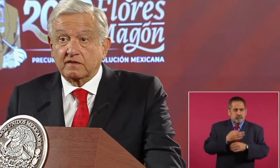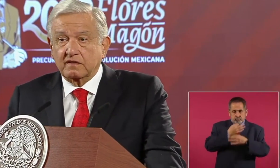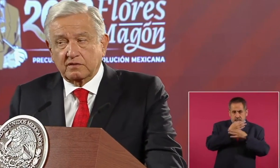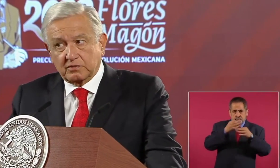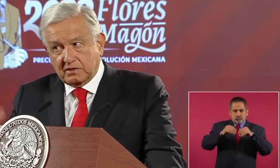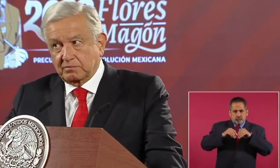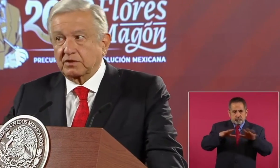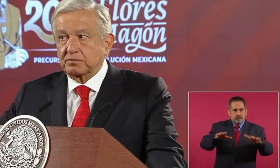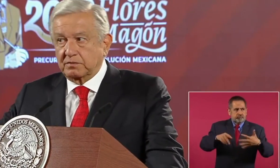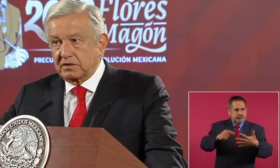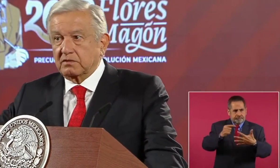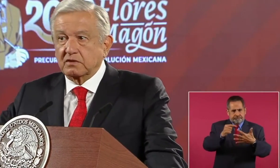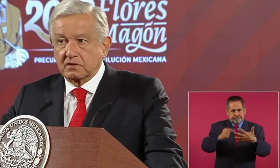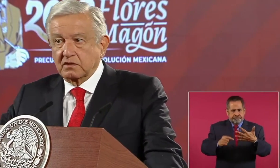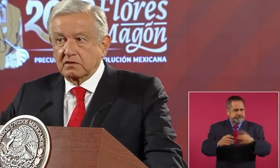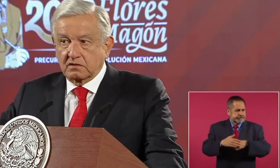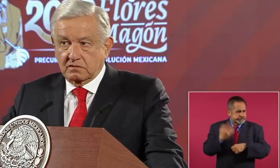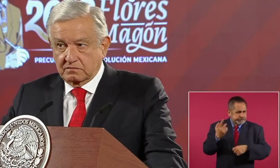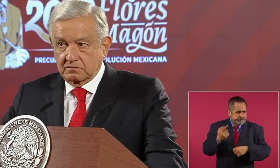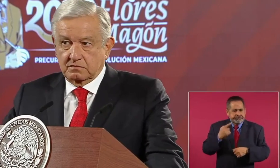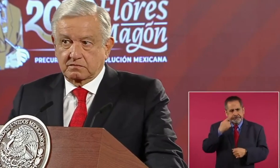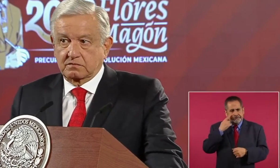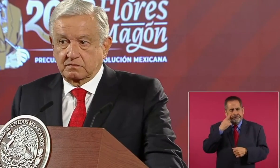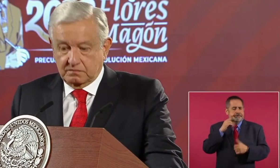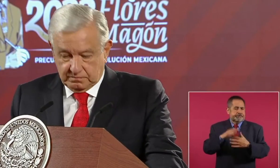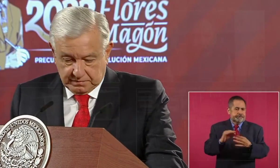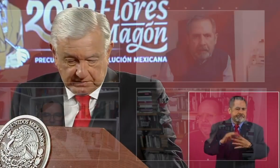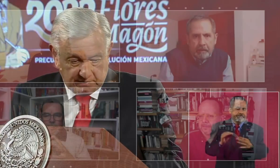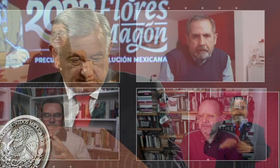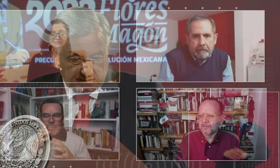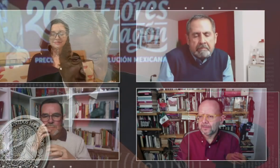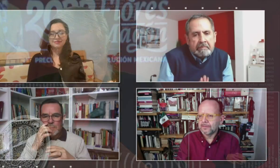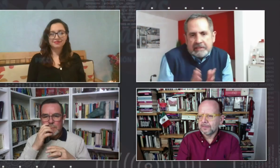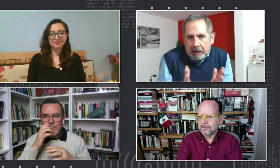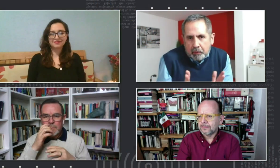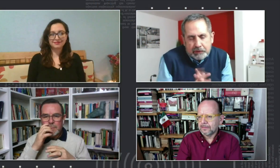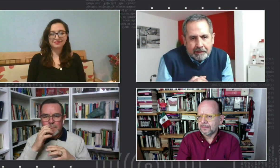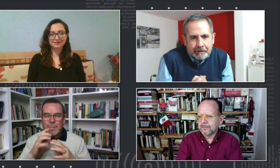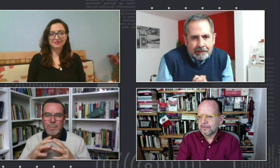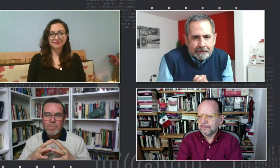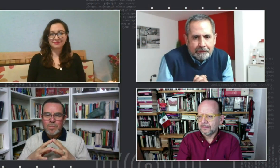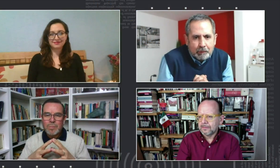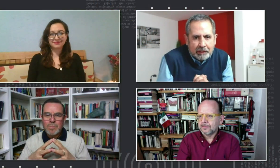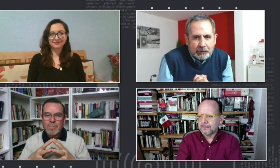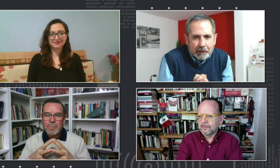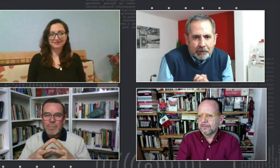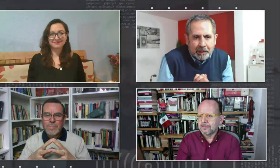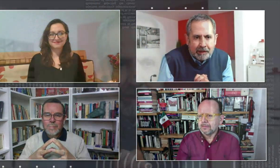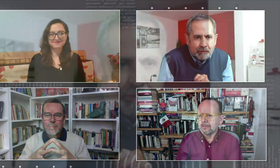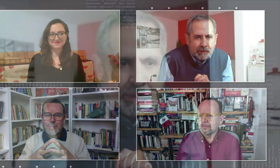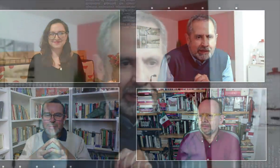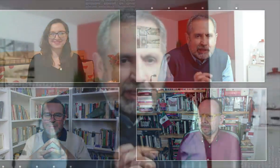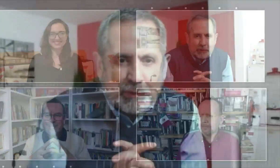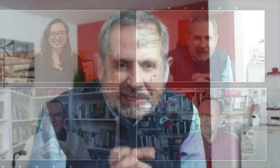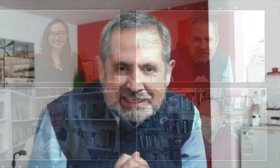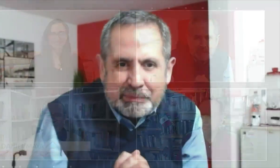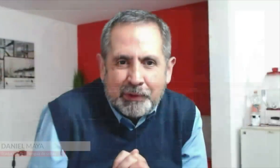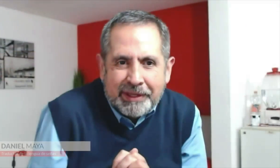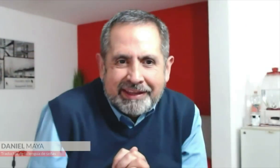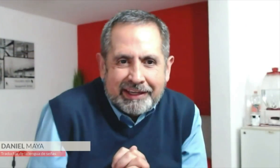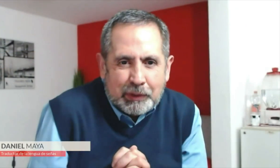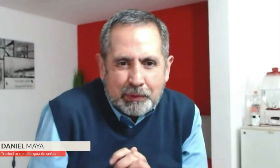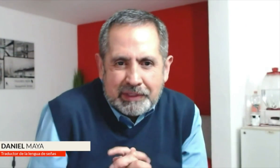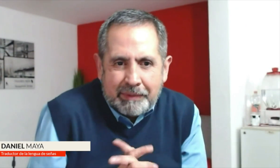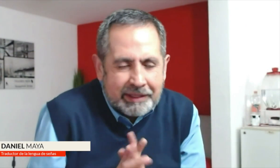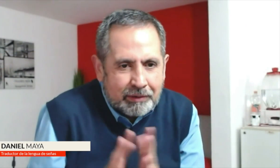muy sencillo, muy coloquial, que todo el mundo lo puede entender. Salvo sí esas dificultades cuando hay un